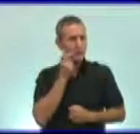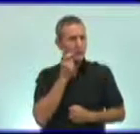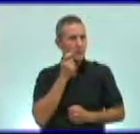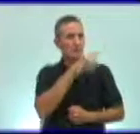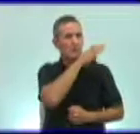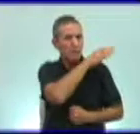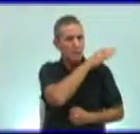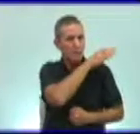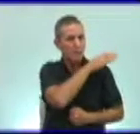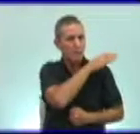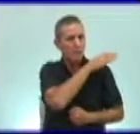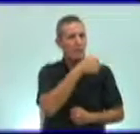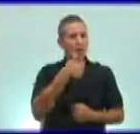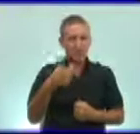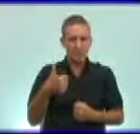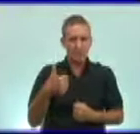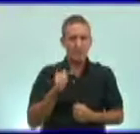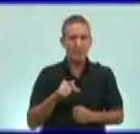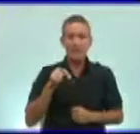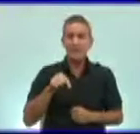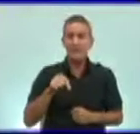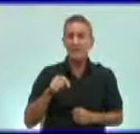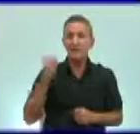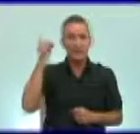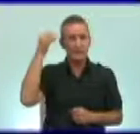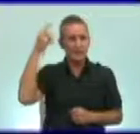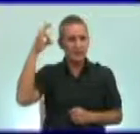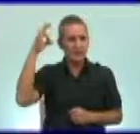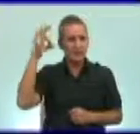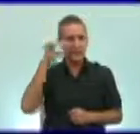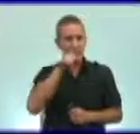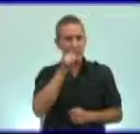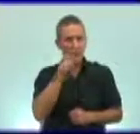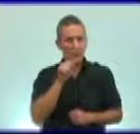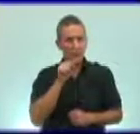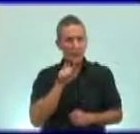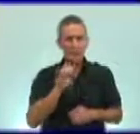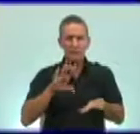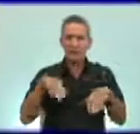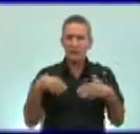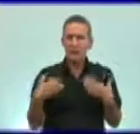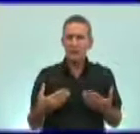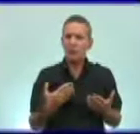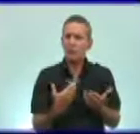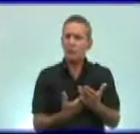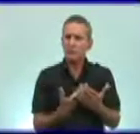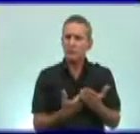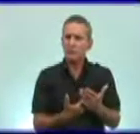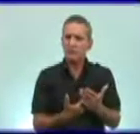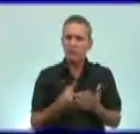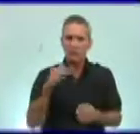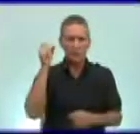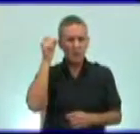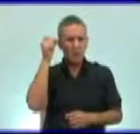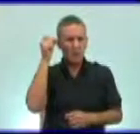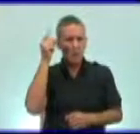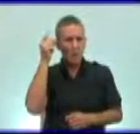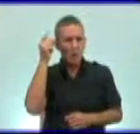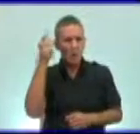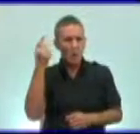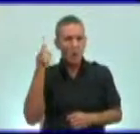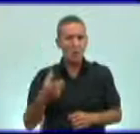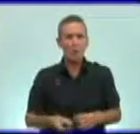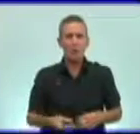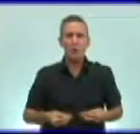emancipador. Desde esta lógica, nuestra interrogante está dada en cómo se evidencian los ideales legados por Simón Bolívar en la